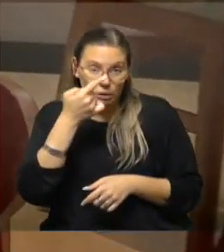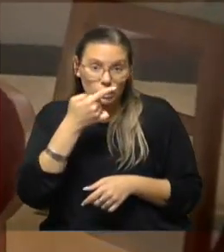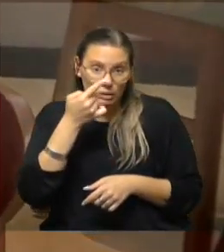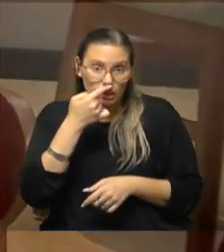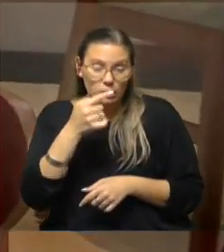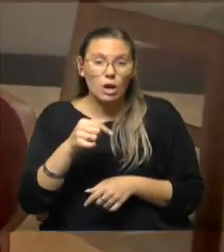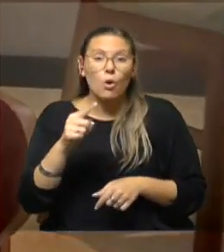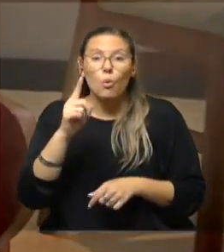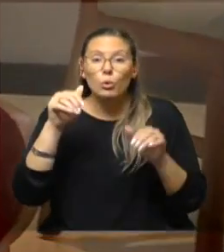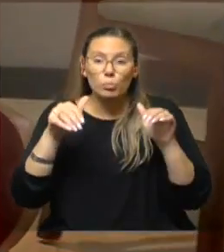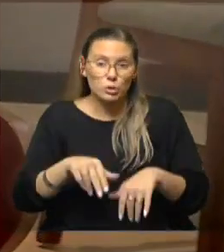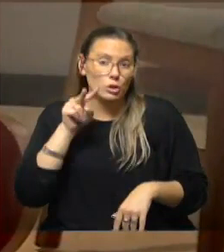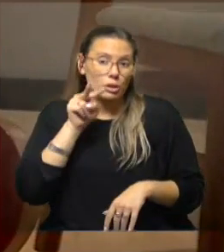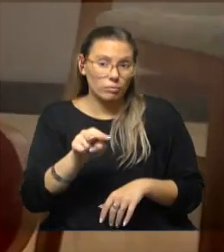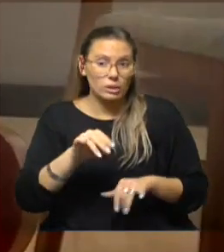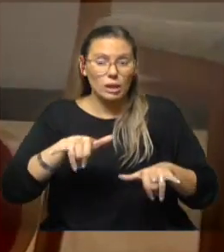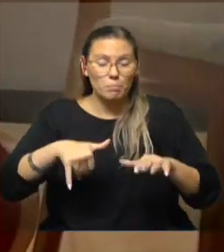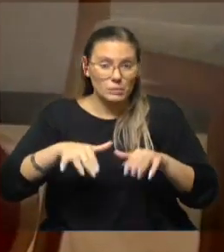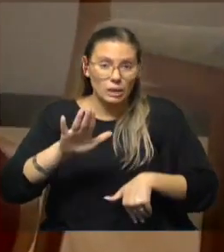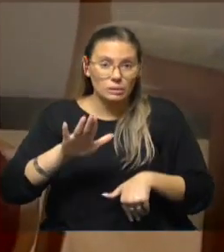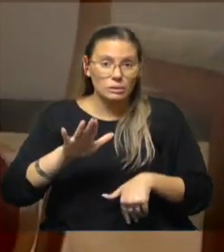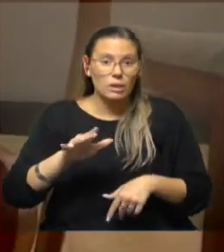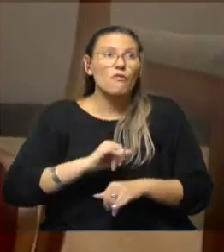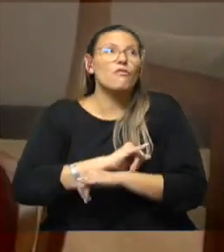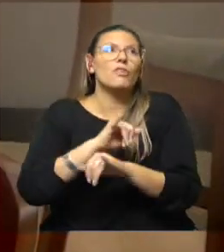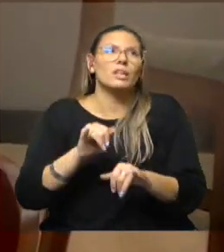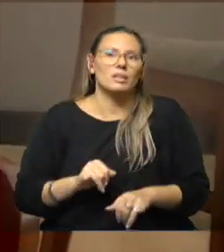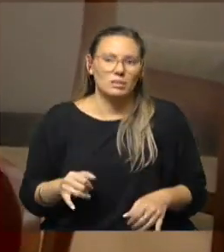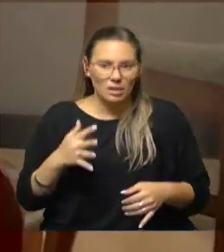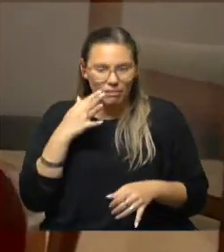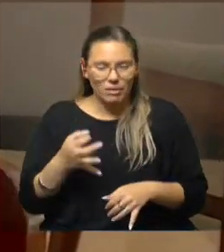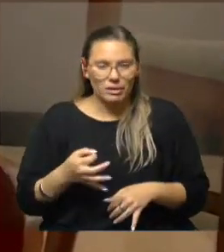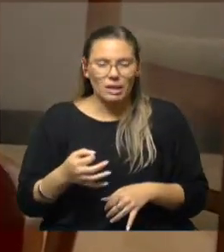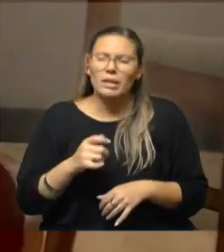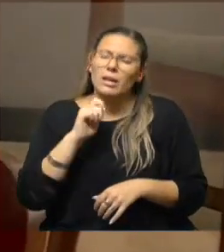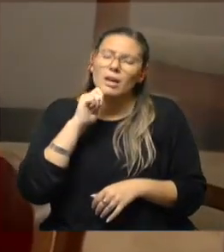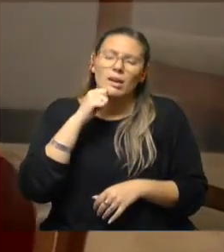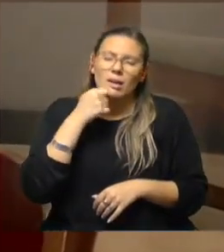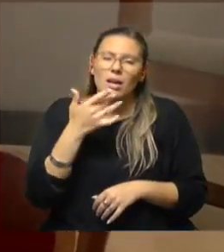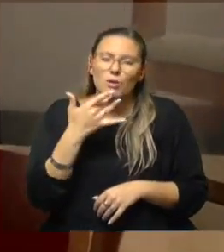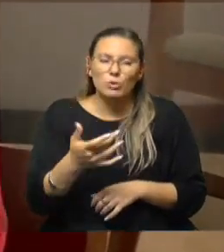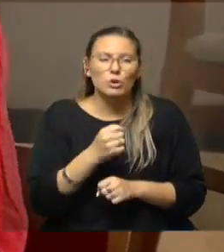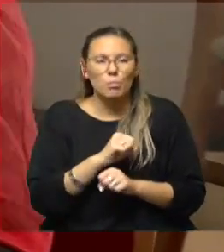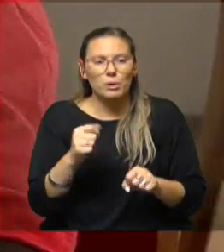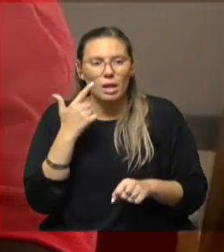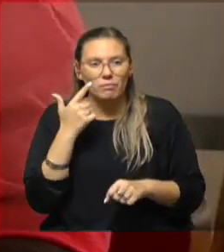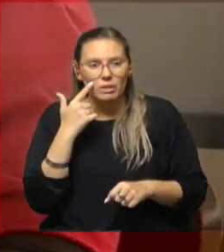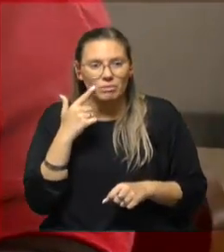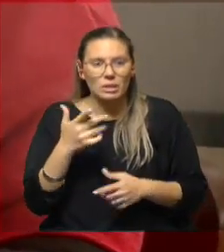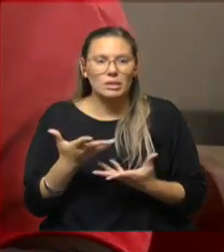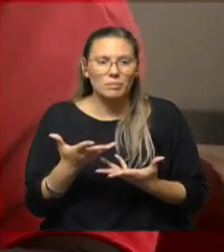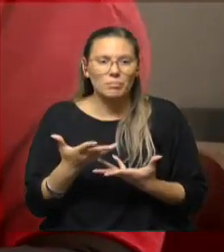más de 1 millón de vistas, así que bueno, felices. Qué divino, sí. Qué divino que puedas estar viviendo todo esto con